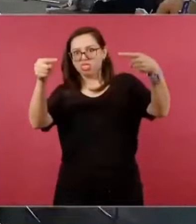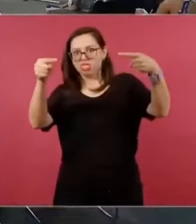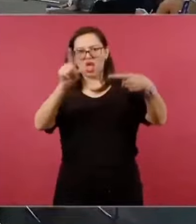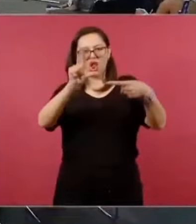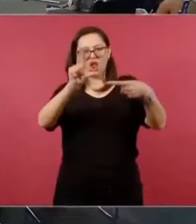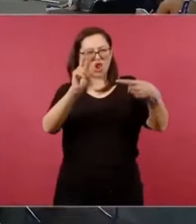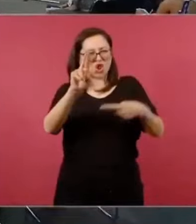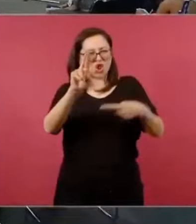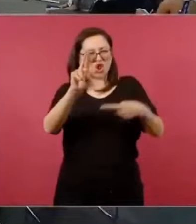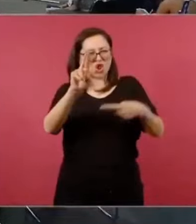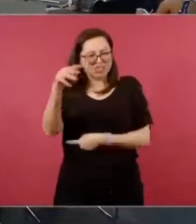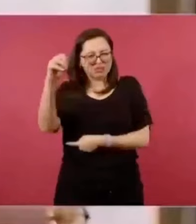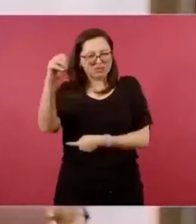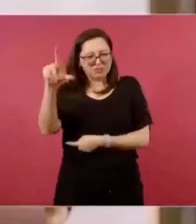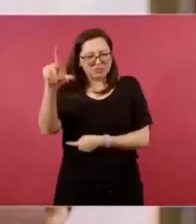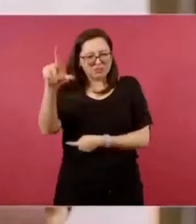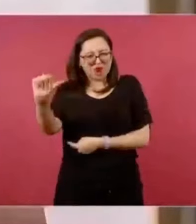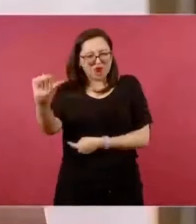Destacados,